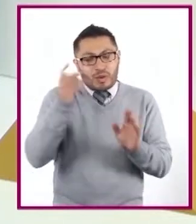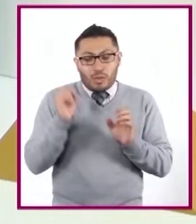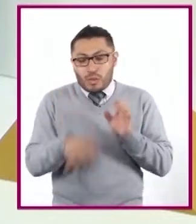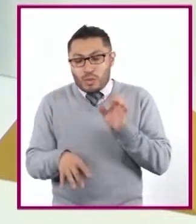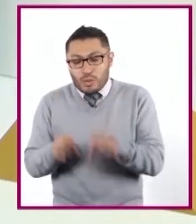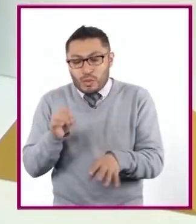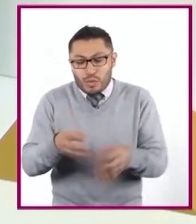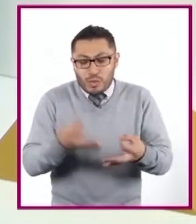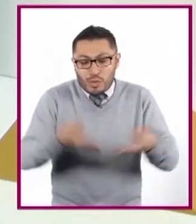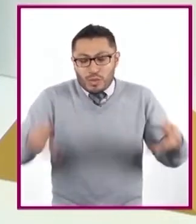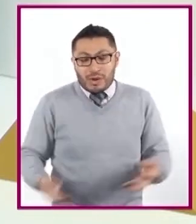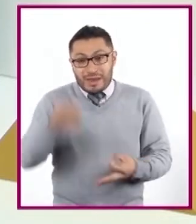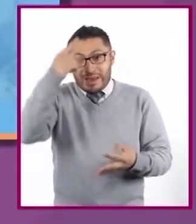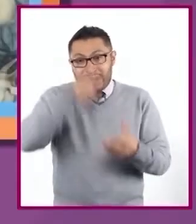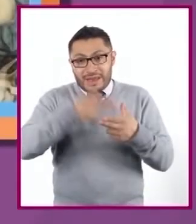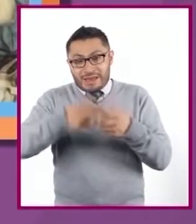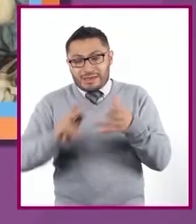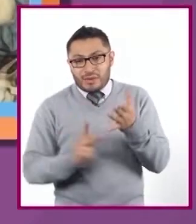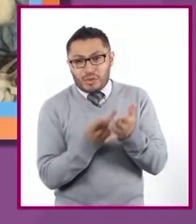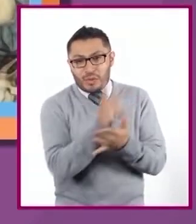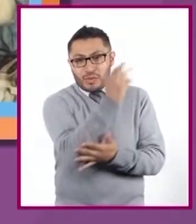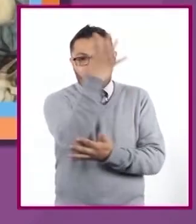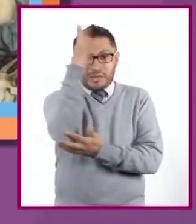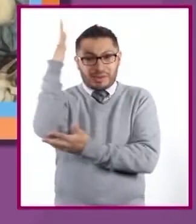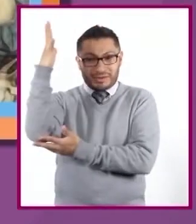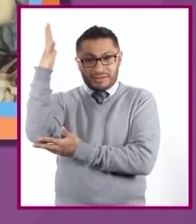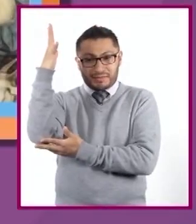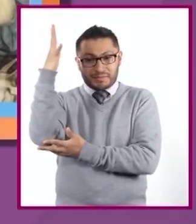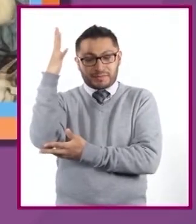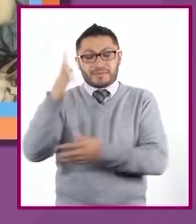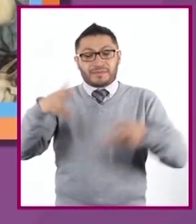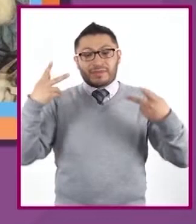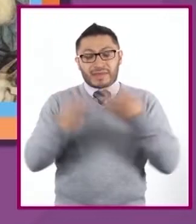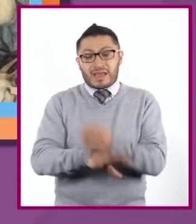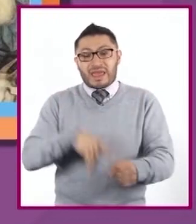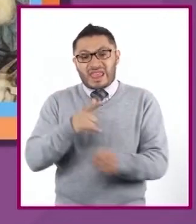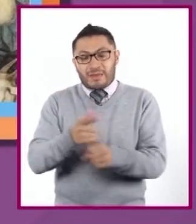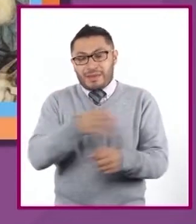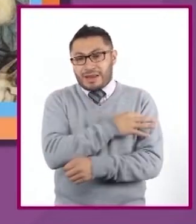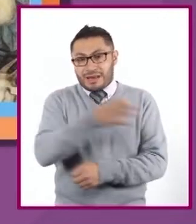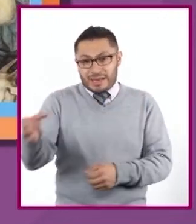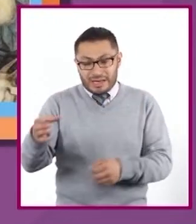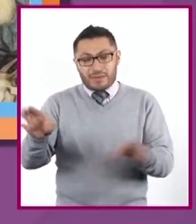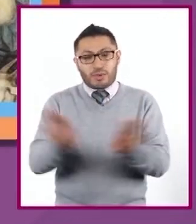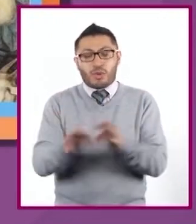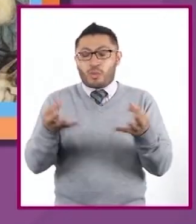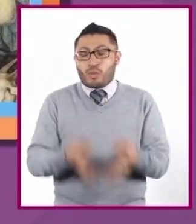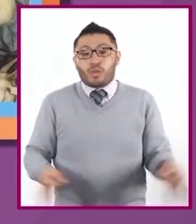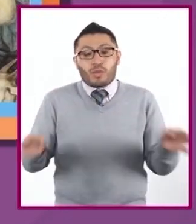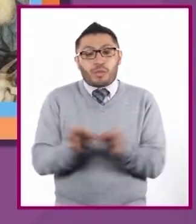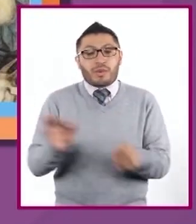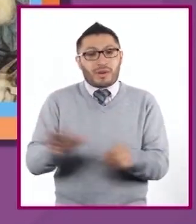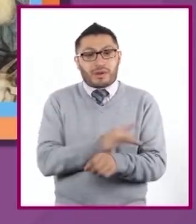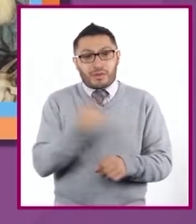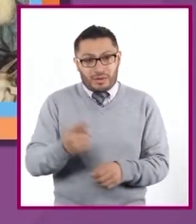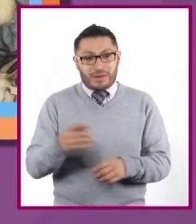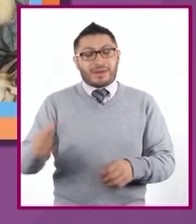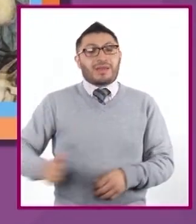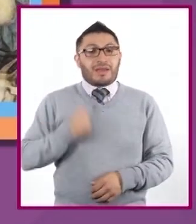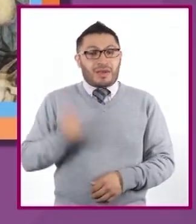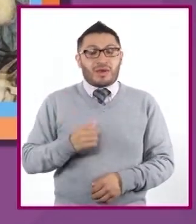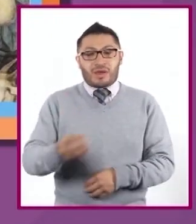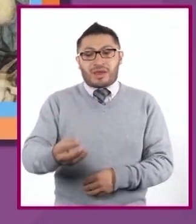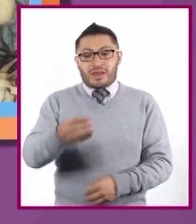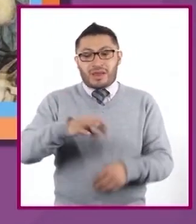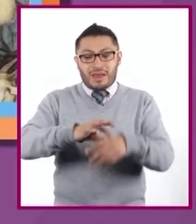que estos pudieran desarrollarse. El ganado va a cobrar una gran importancia, ya que no solo se va a aprovechar su carne,